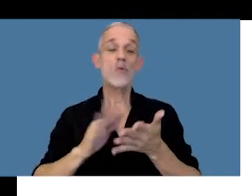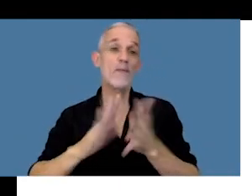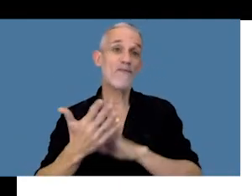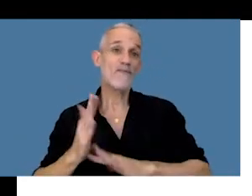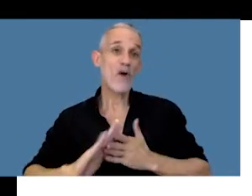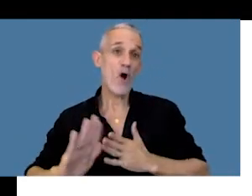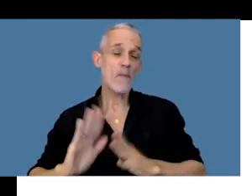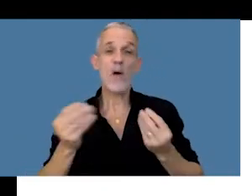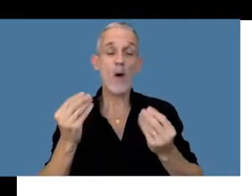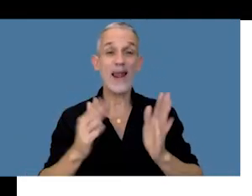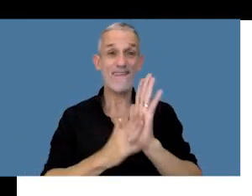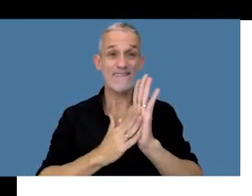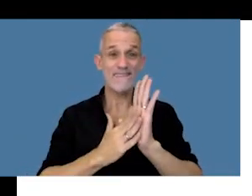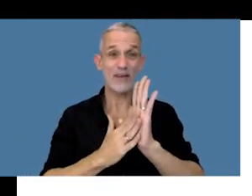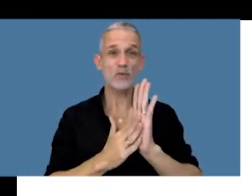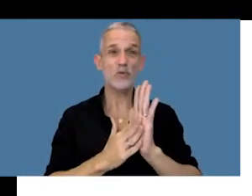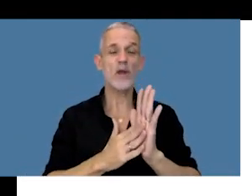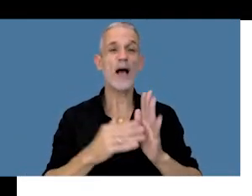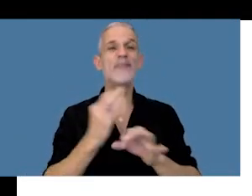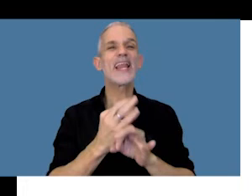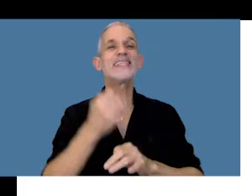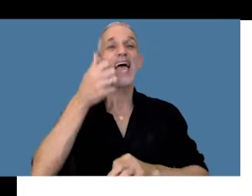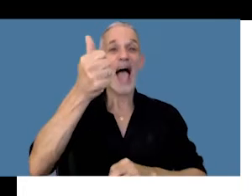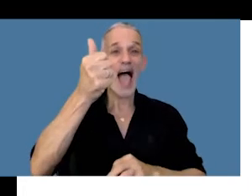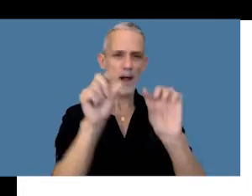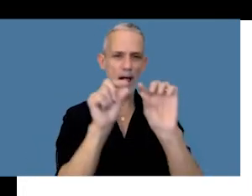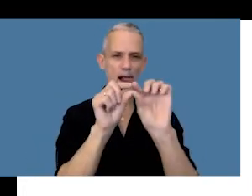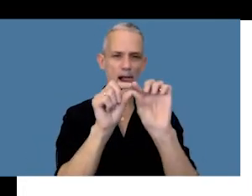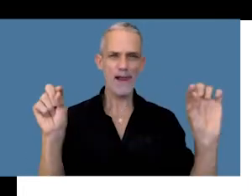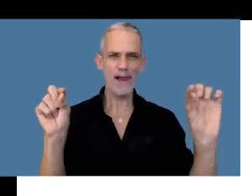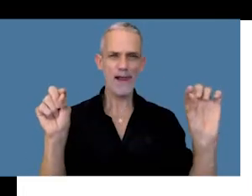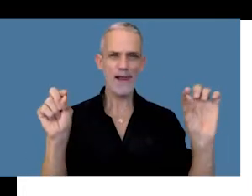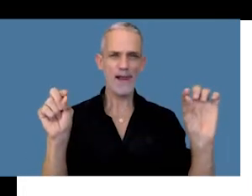que es la factura clase A con la leyenda